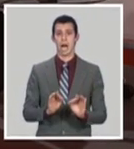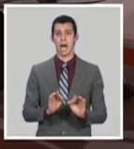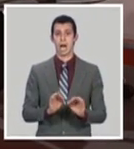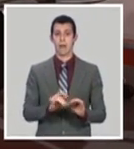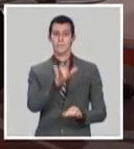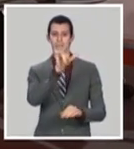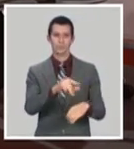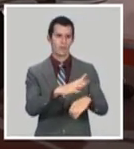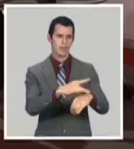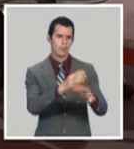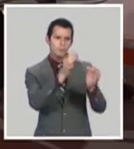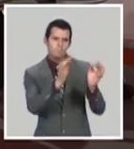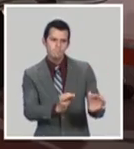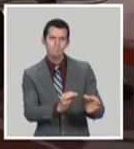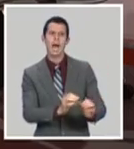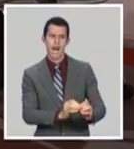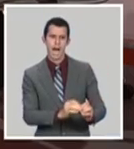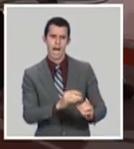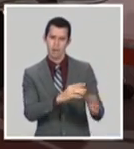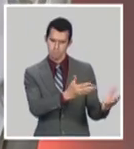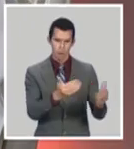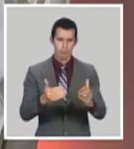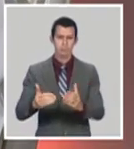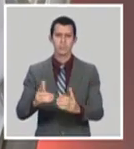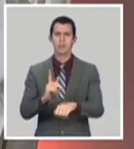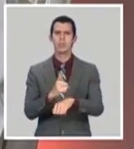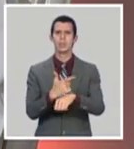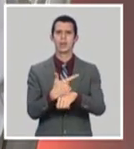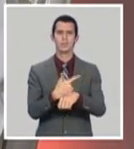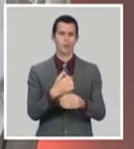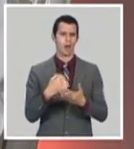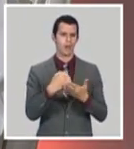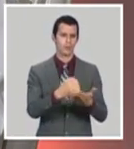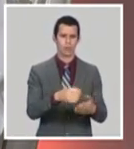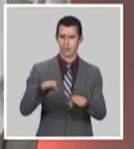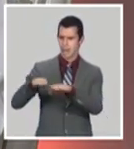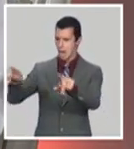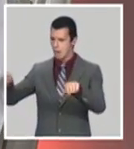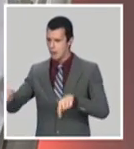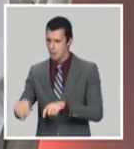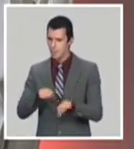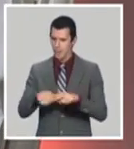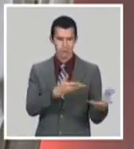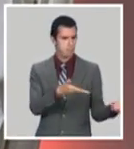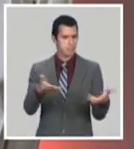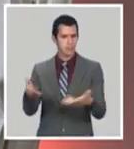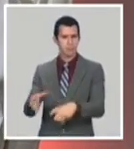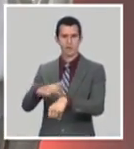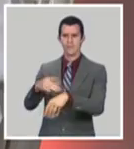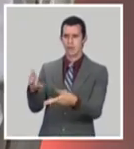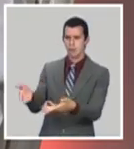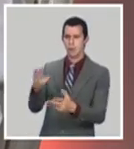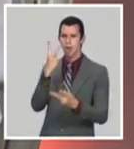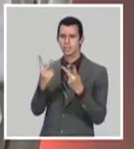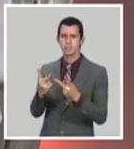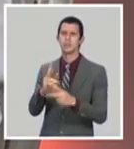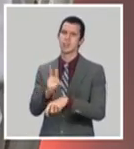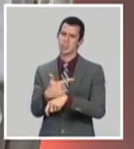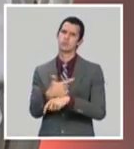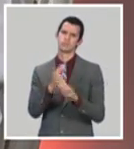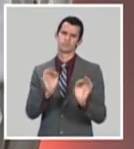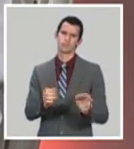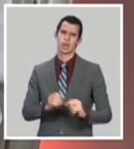personas que esconden los síntomas. Es decir, eso lo hemos dicho otras veces aquí y a veces lo discutimos y pasa la pesquisa, nadie le dice que tiene